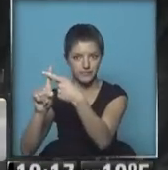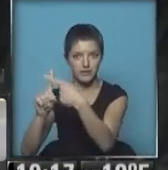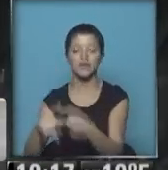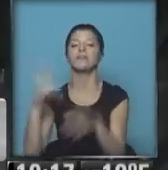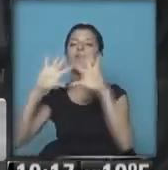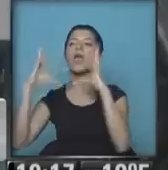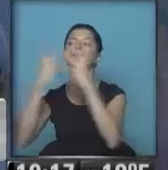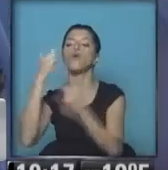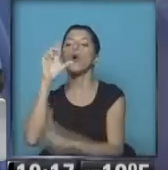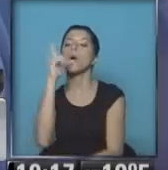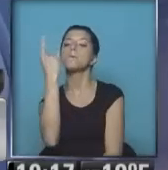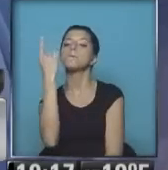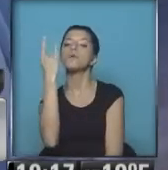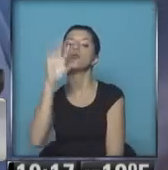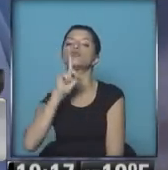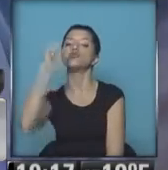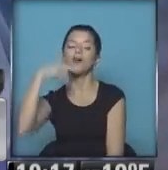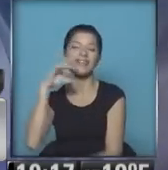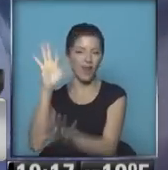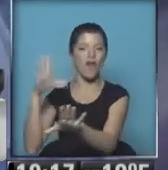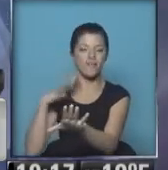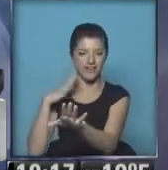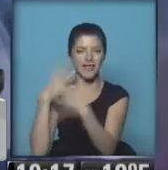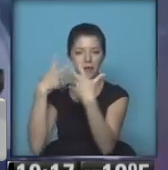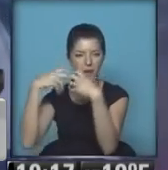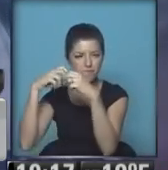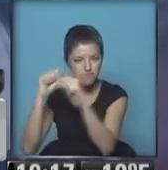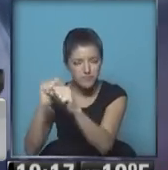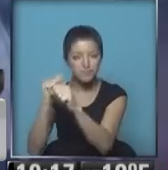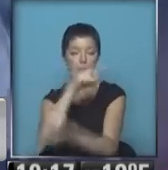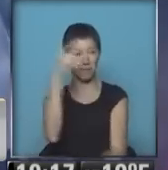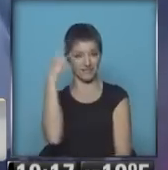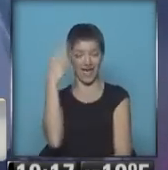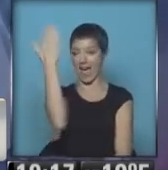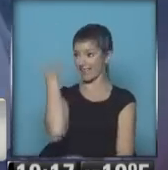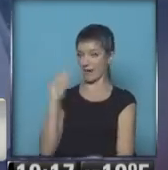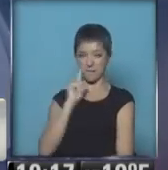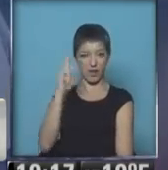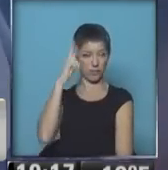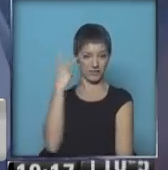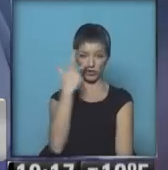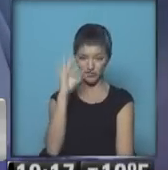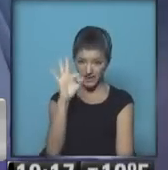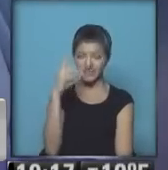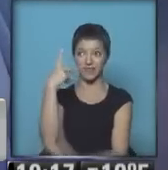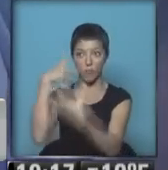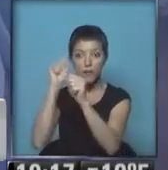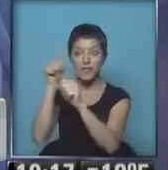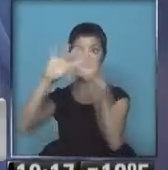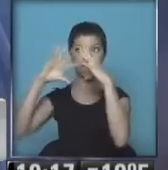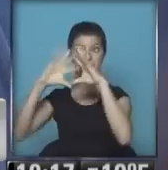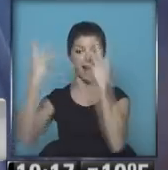tenía la exploración espacial directa con naves espaciales. Pensá que, como bien decías, en 1930 se lo descubre y prácticamente hasta hace muy poco